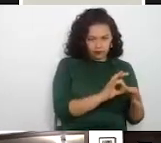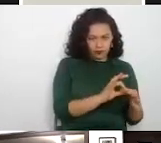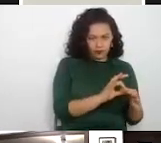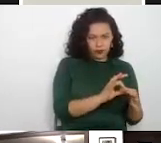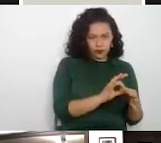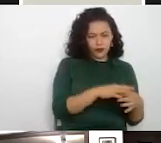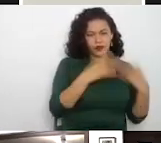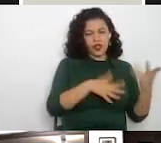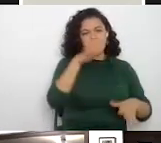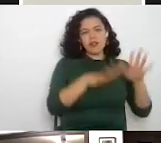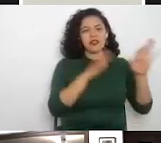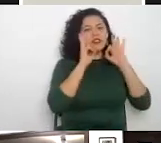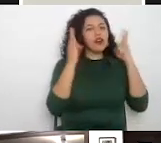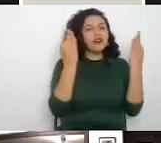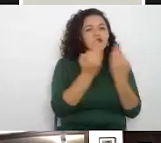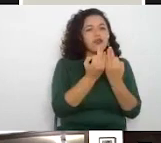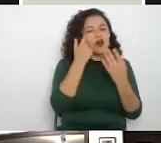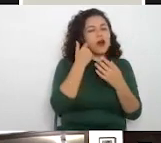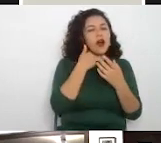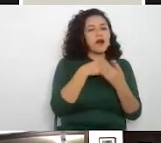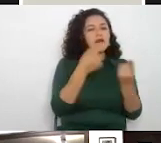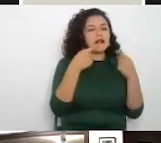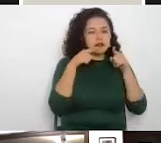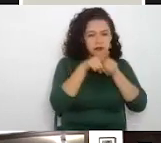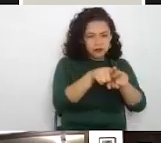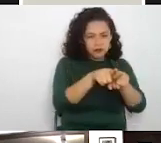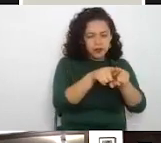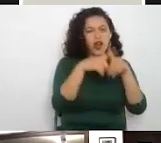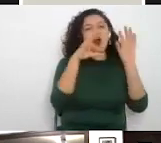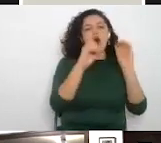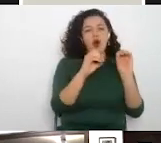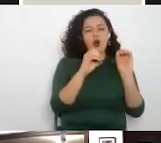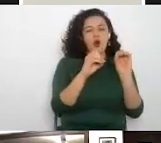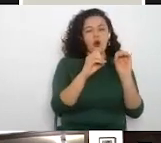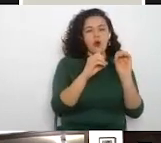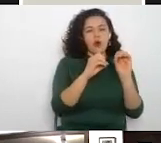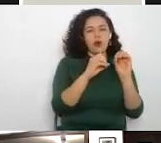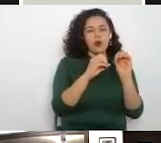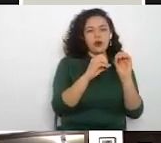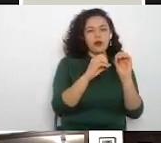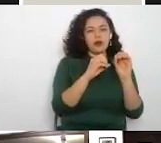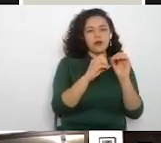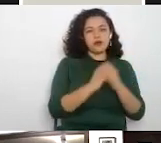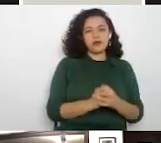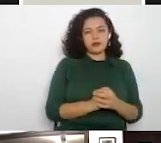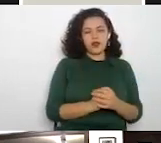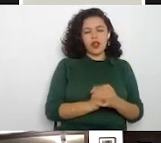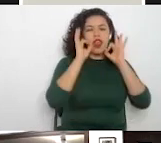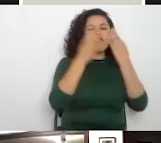a veces de manera simultánea o principalmente de manera